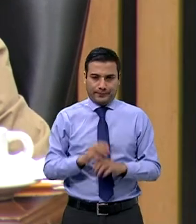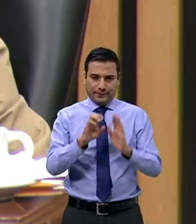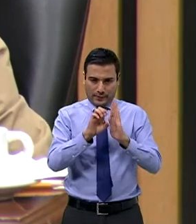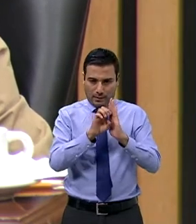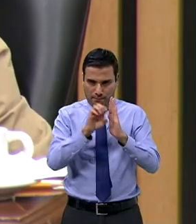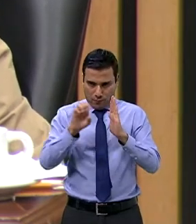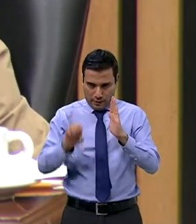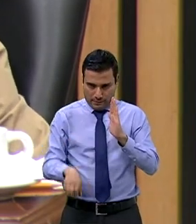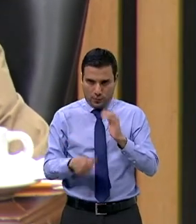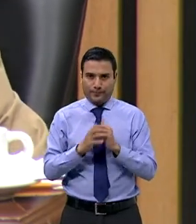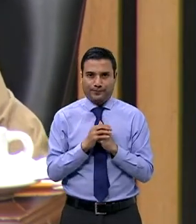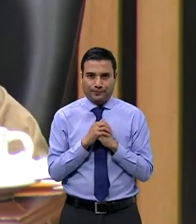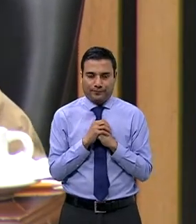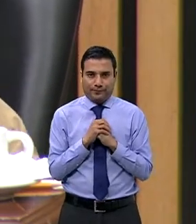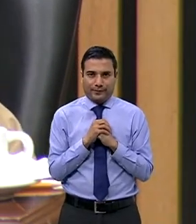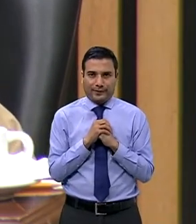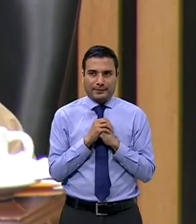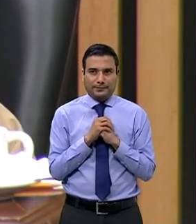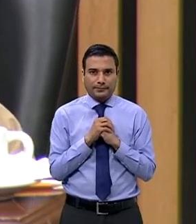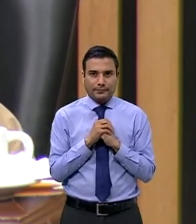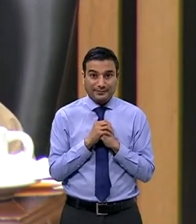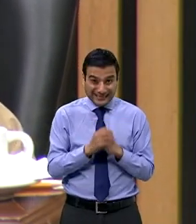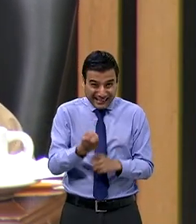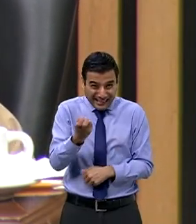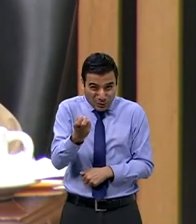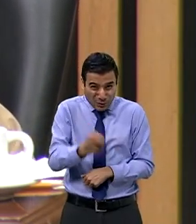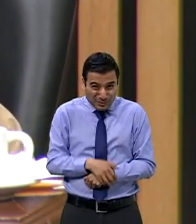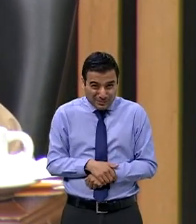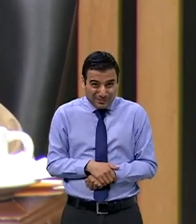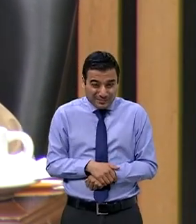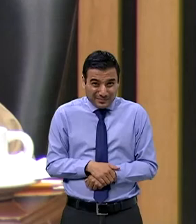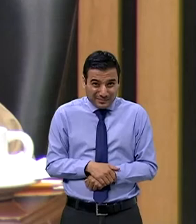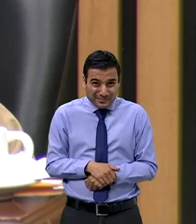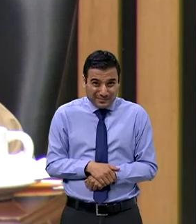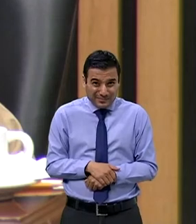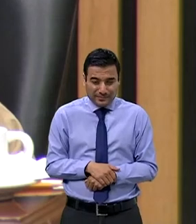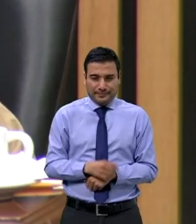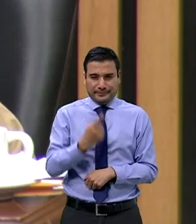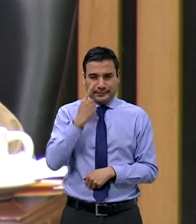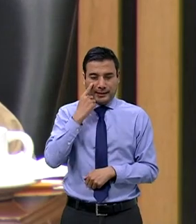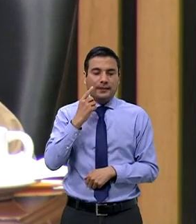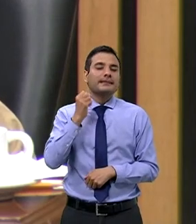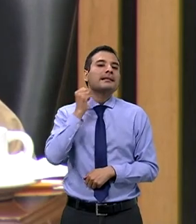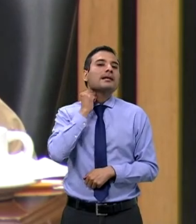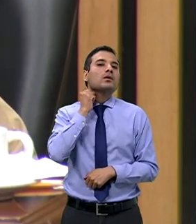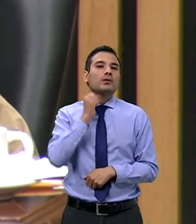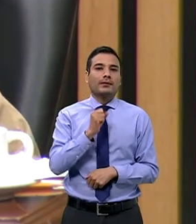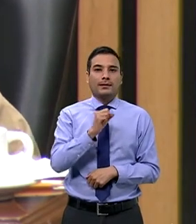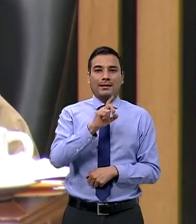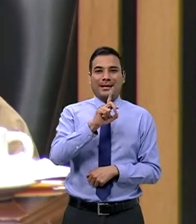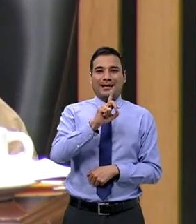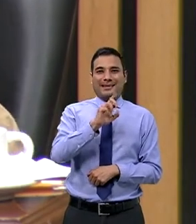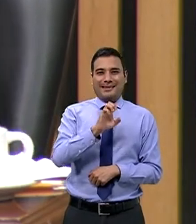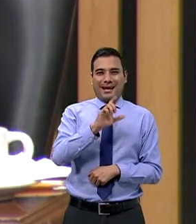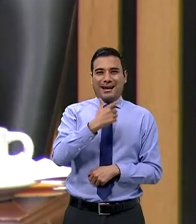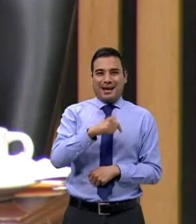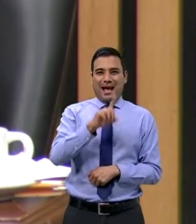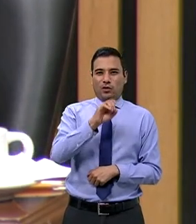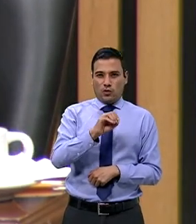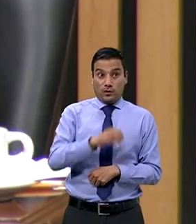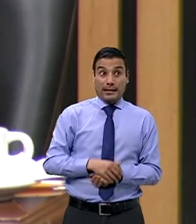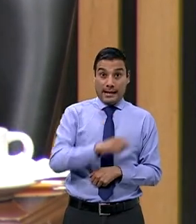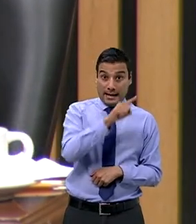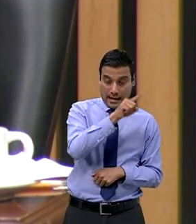de que no fue exclusivo de morena es que el senador dante delgado fue emitir su